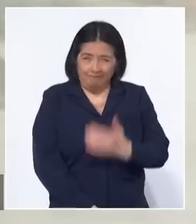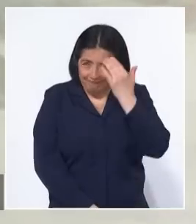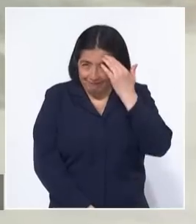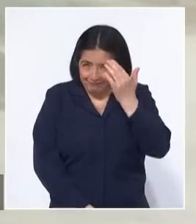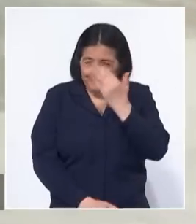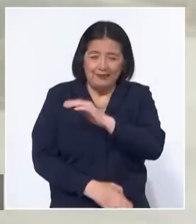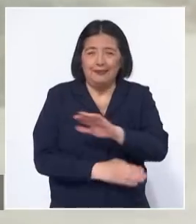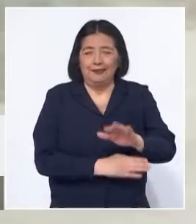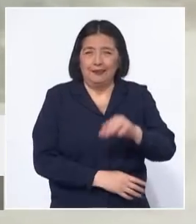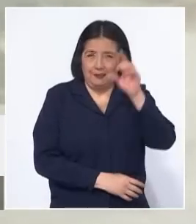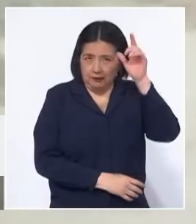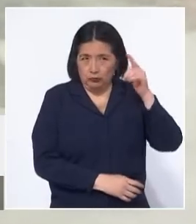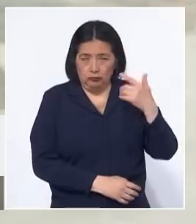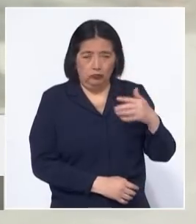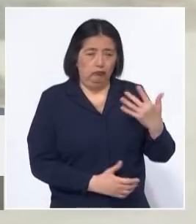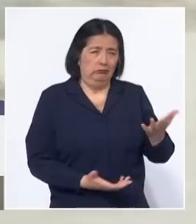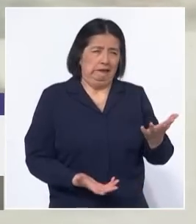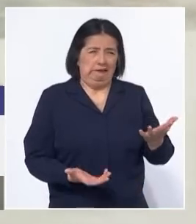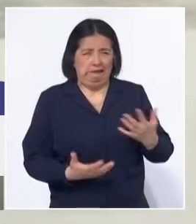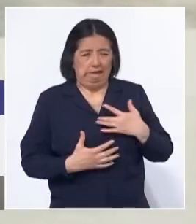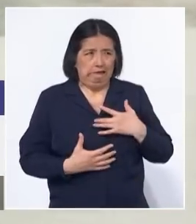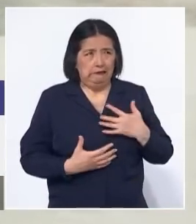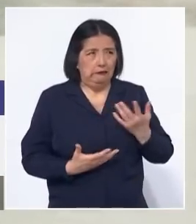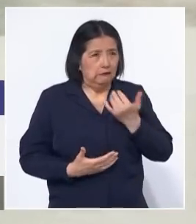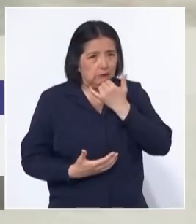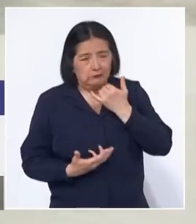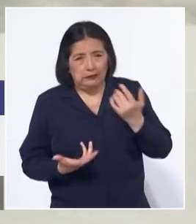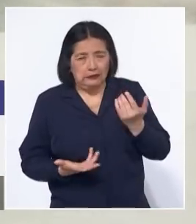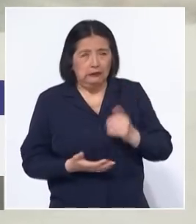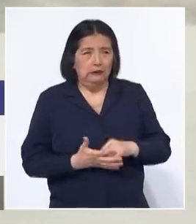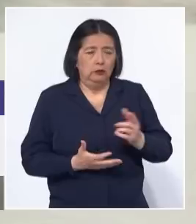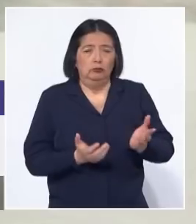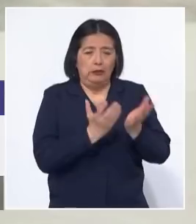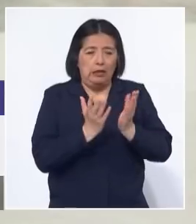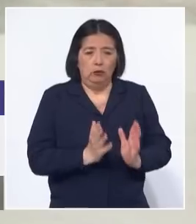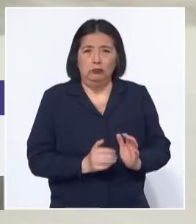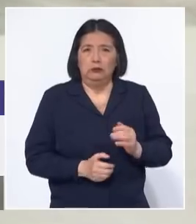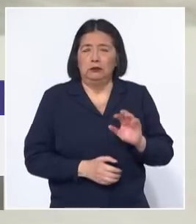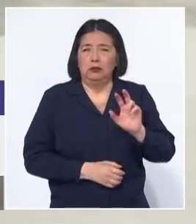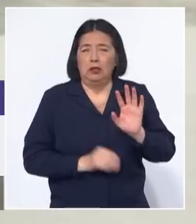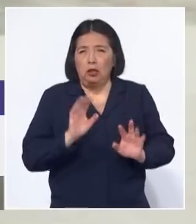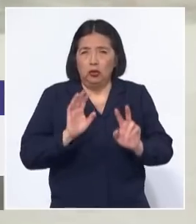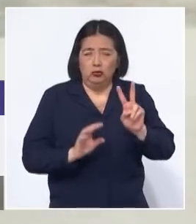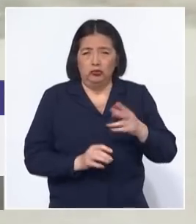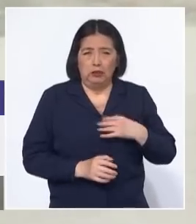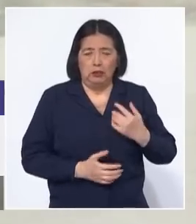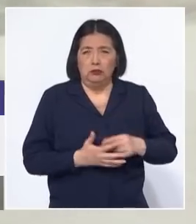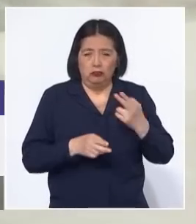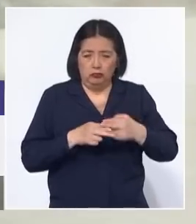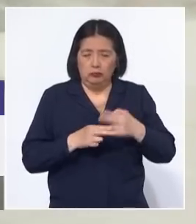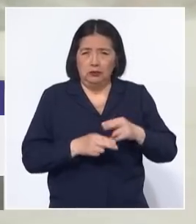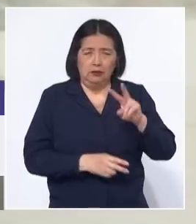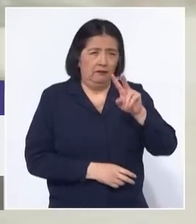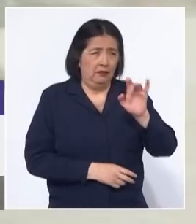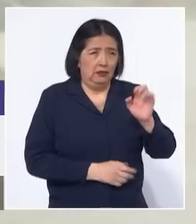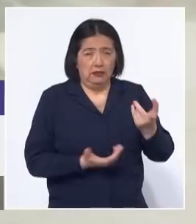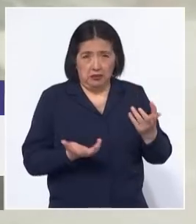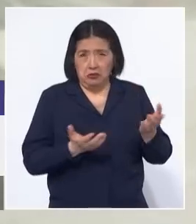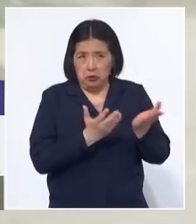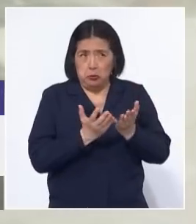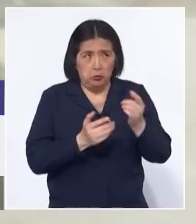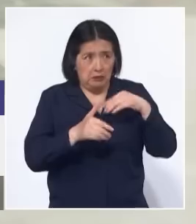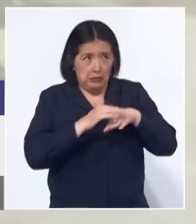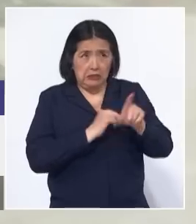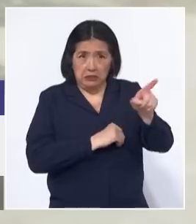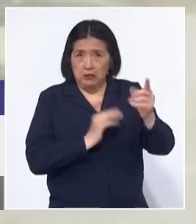Buenas tardes, Lorena. En realidad, bastante angustiados por lo que está pasando con una alumna de 12 años. Su nombre es Valeria y ella estudia normalmente